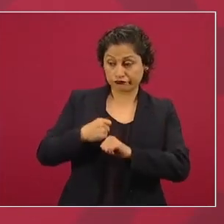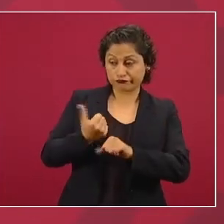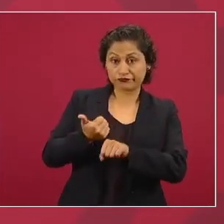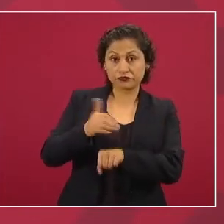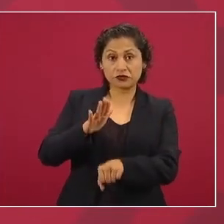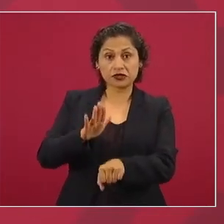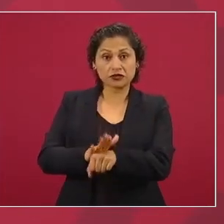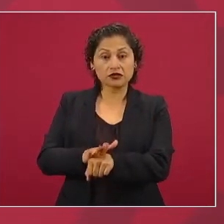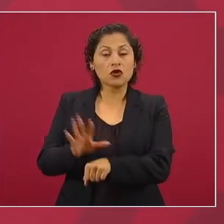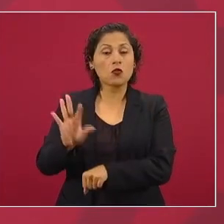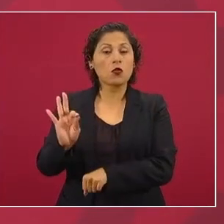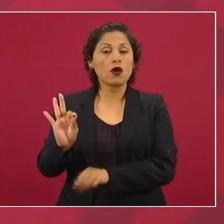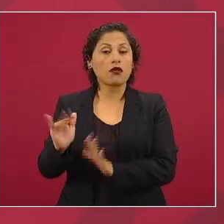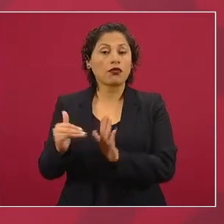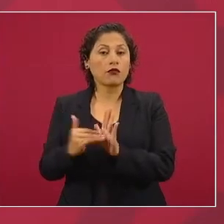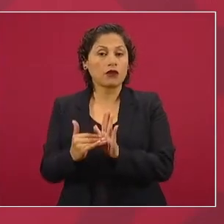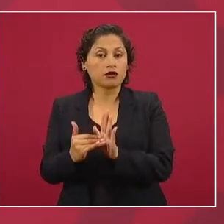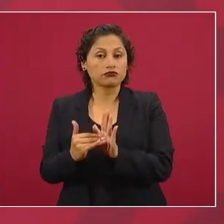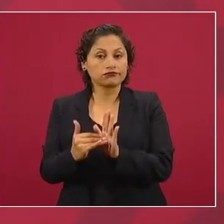40,000,